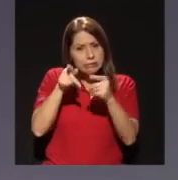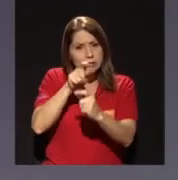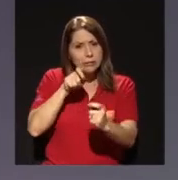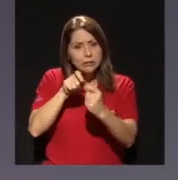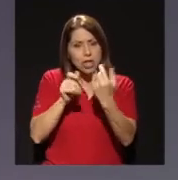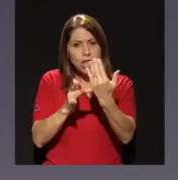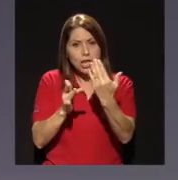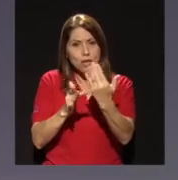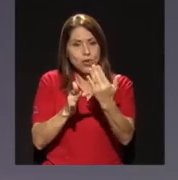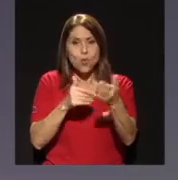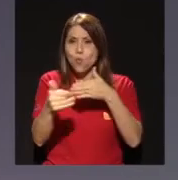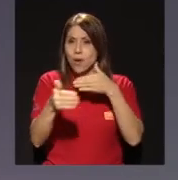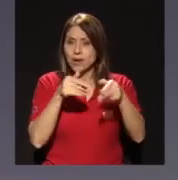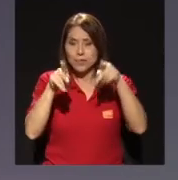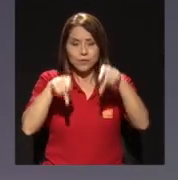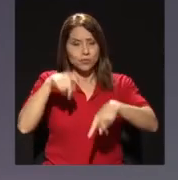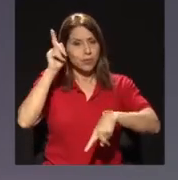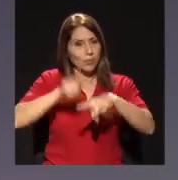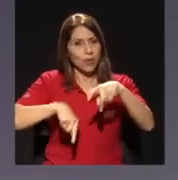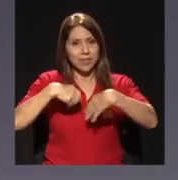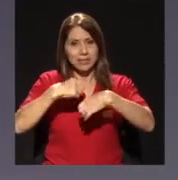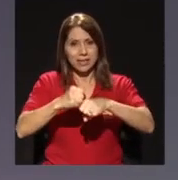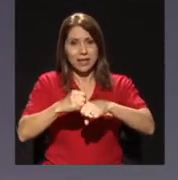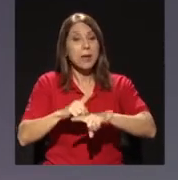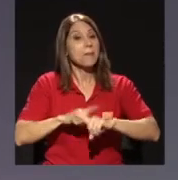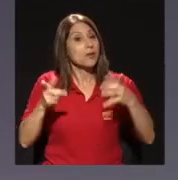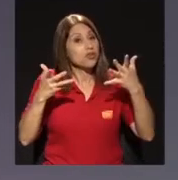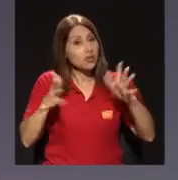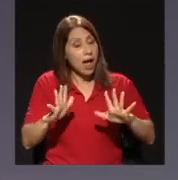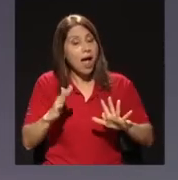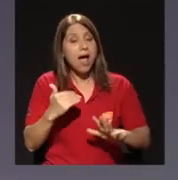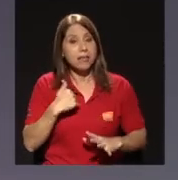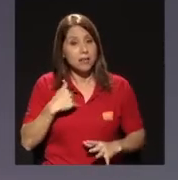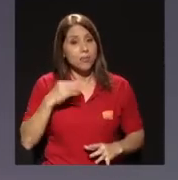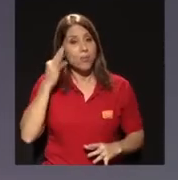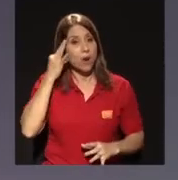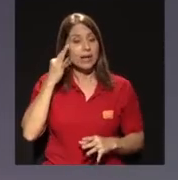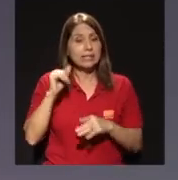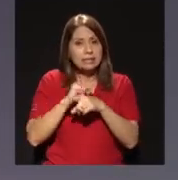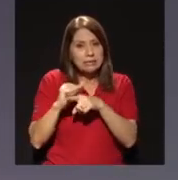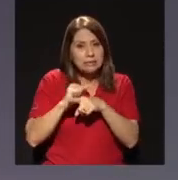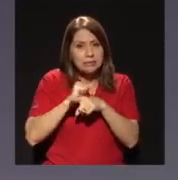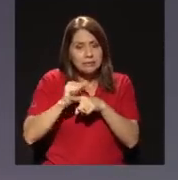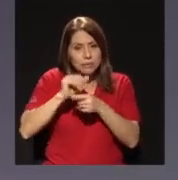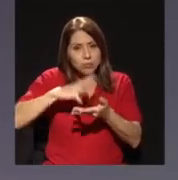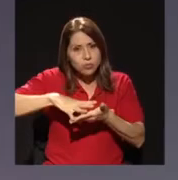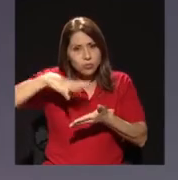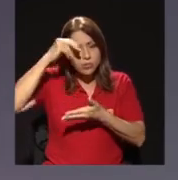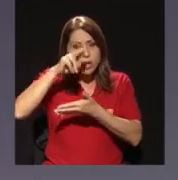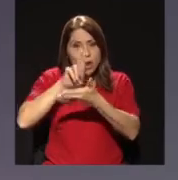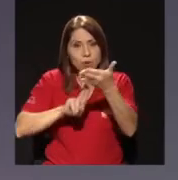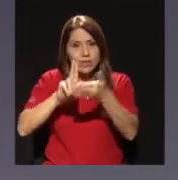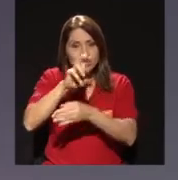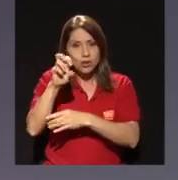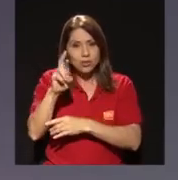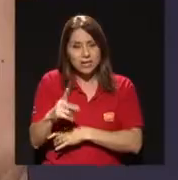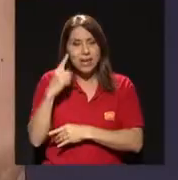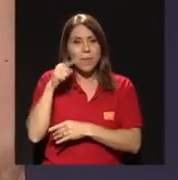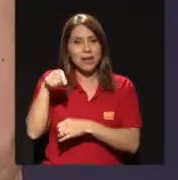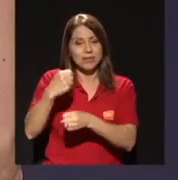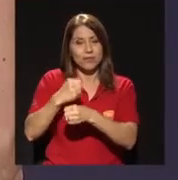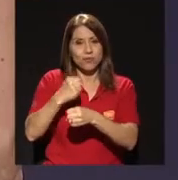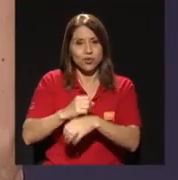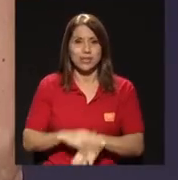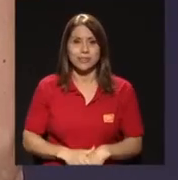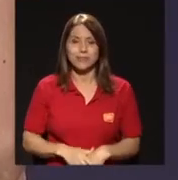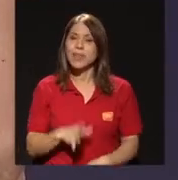precisión y no es cualquiera que lo puede hacer. Entonces, pero tenemos ya mujeres capacitándose en la Universidad de Costa Rica para esas funciones. Okay. Hablemos